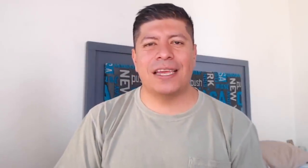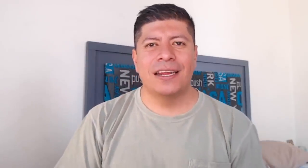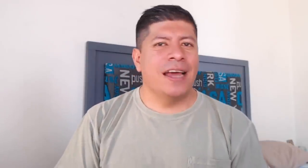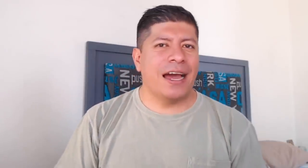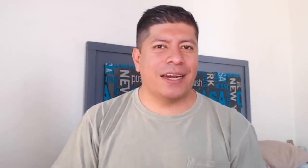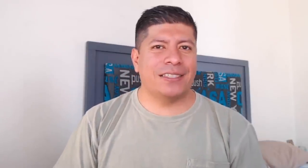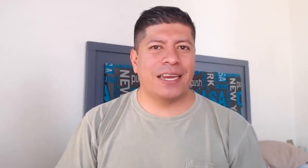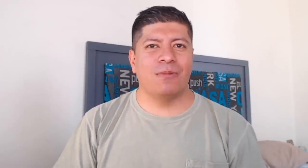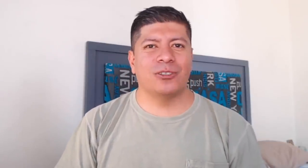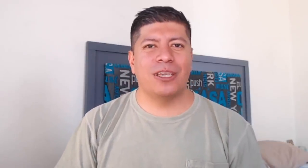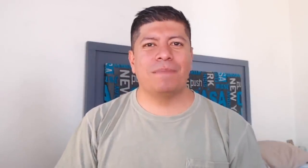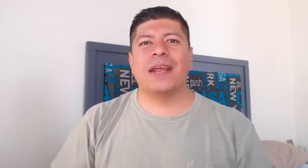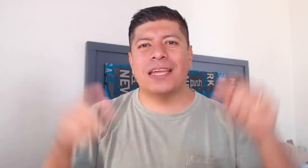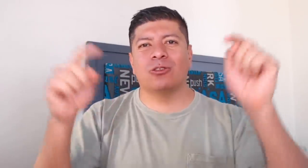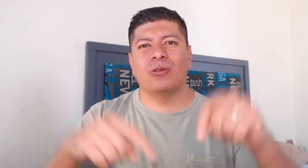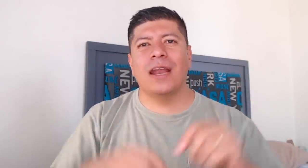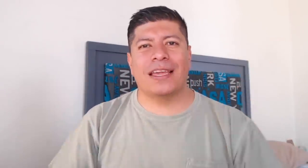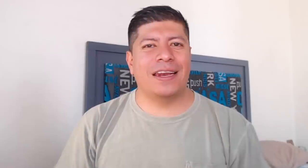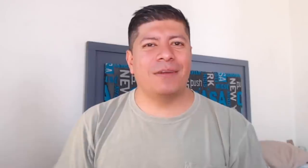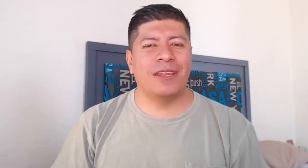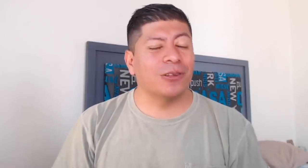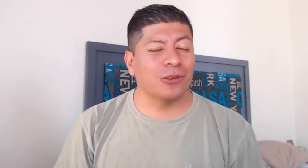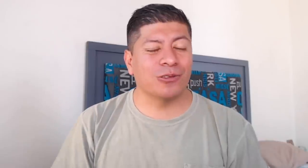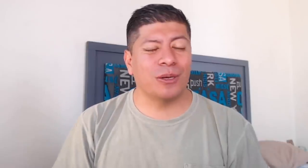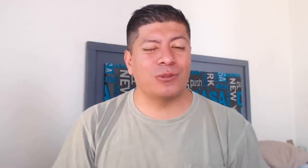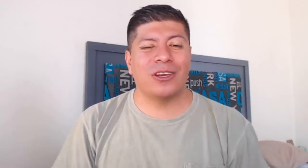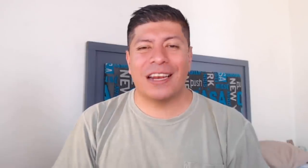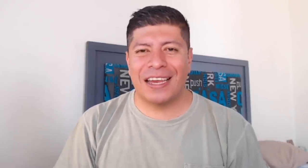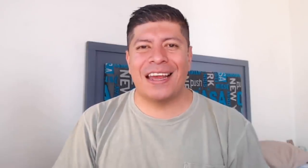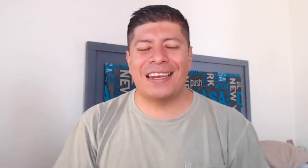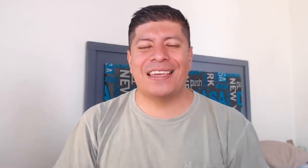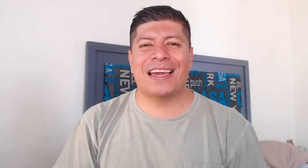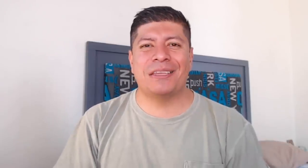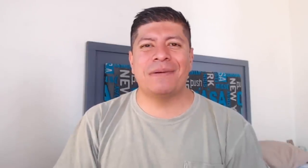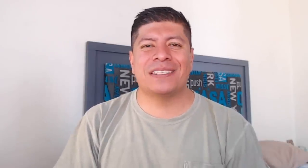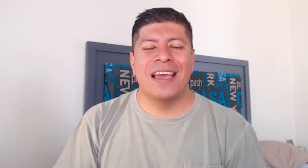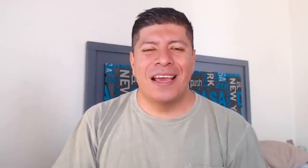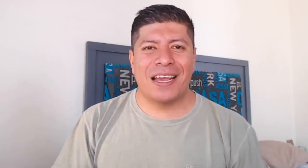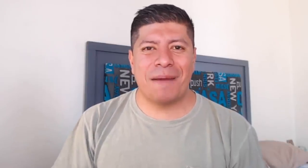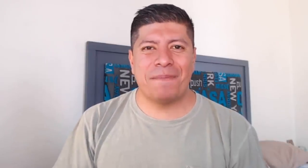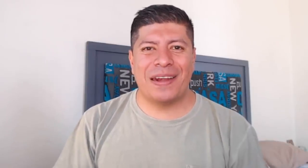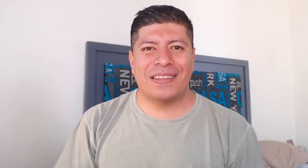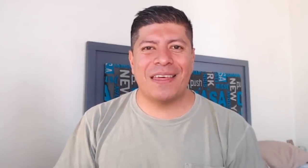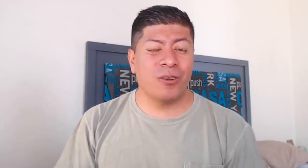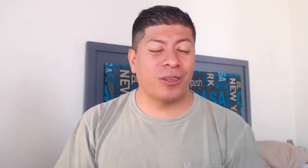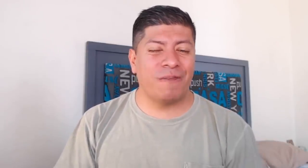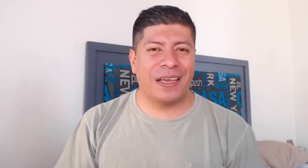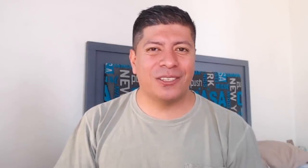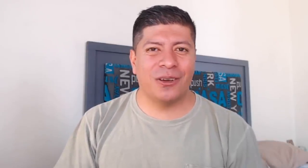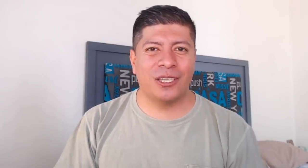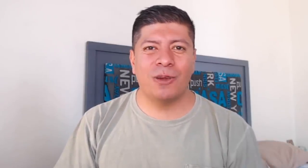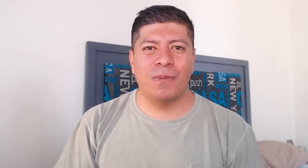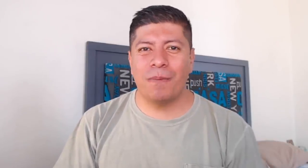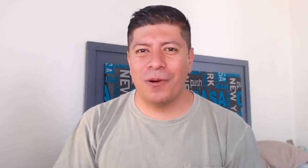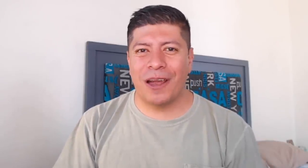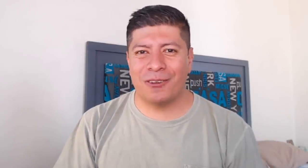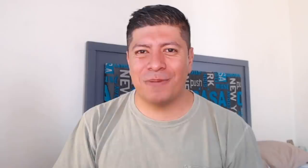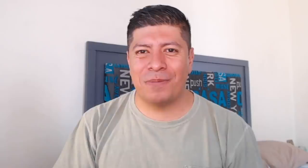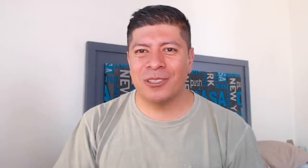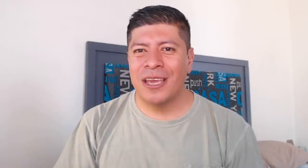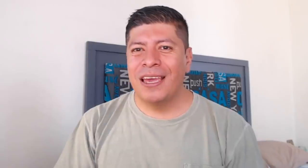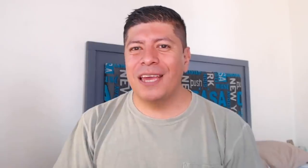que decir. Agradeceré como siempre tu like en el video, tu suscripción al canal y que actives la campanita de notificaciones. Soy Polo